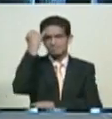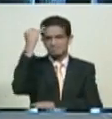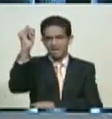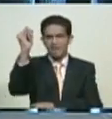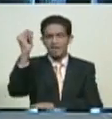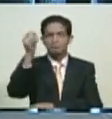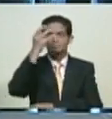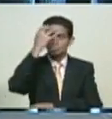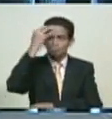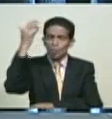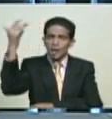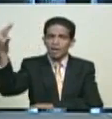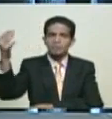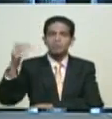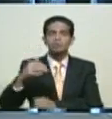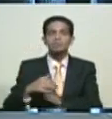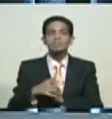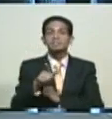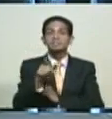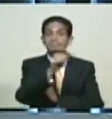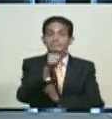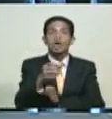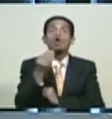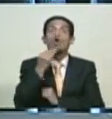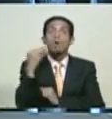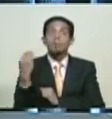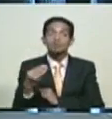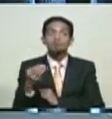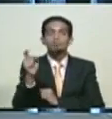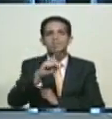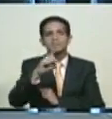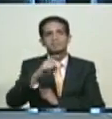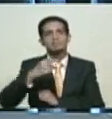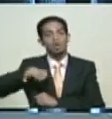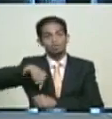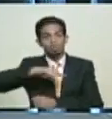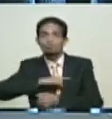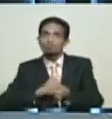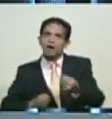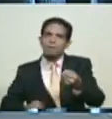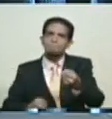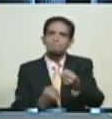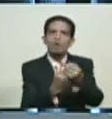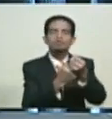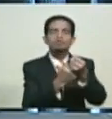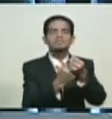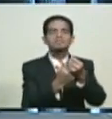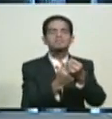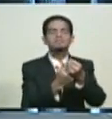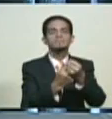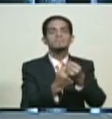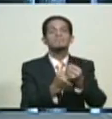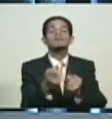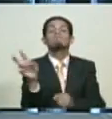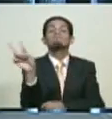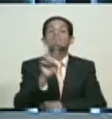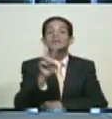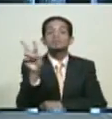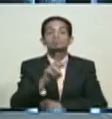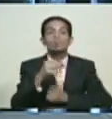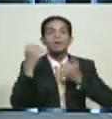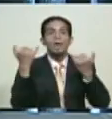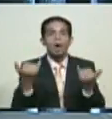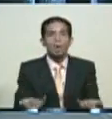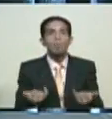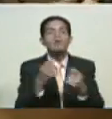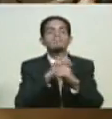sueños de futuro esa juventud merece más de nosotros mucho más de nosotros y que está venezuela plural diversa